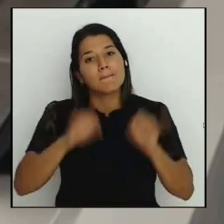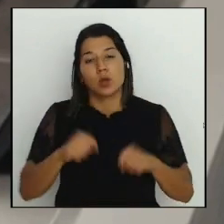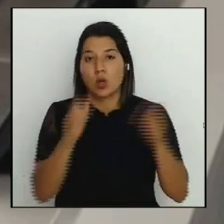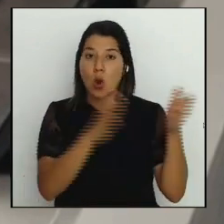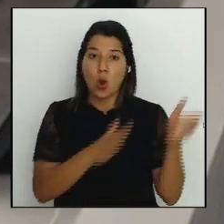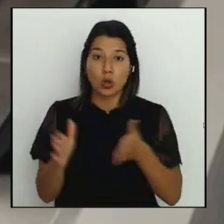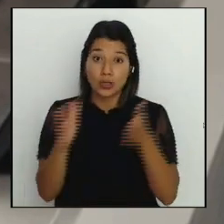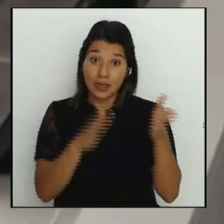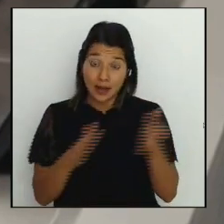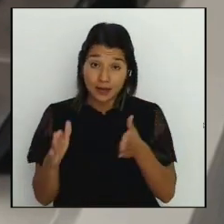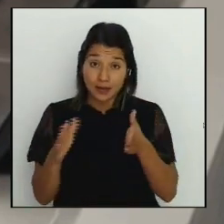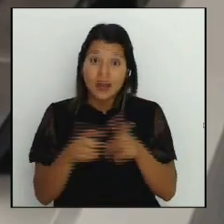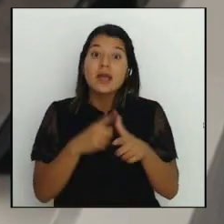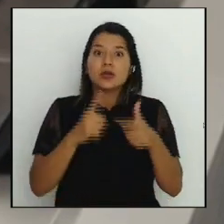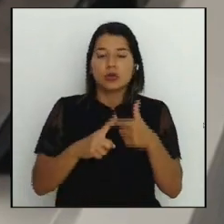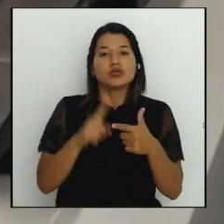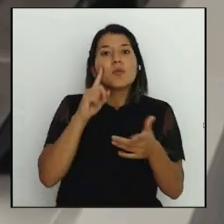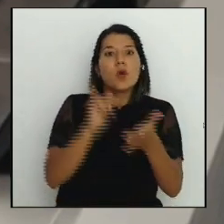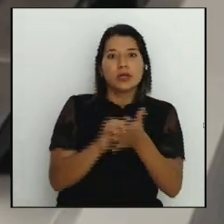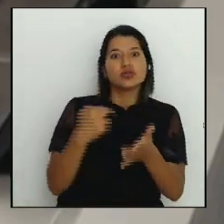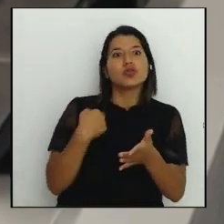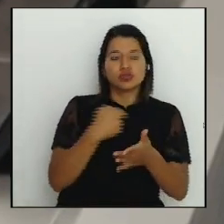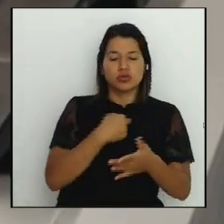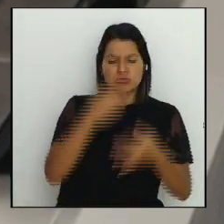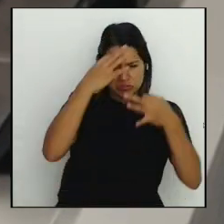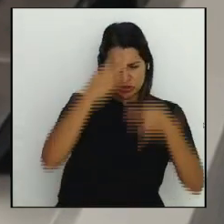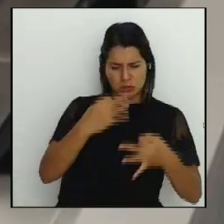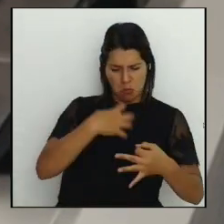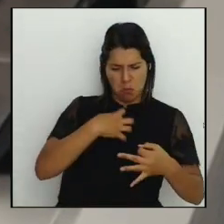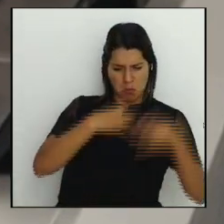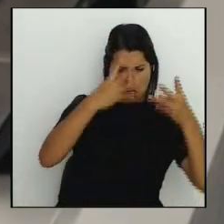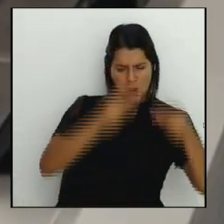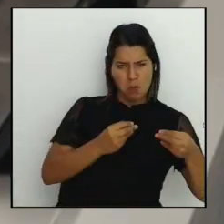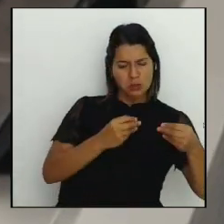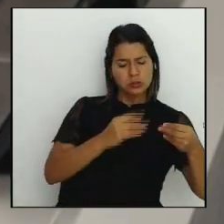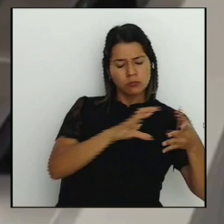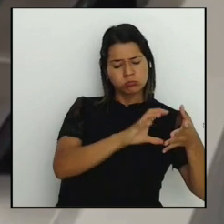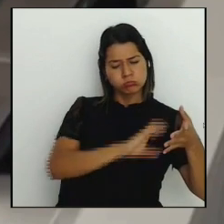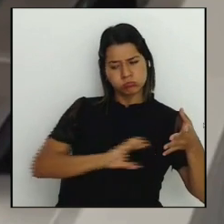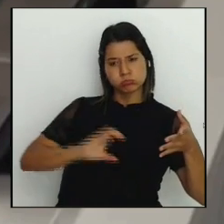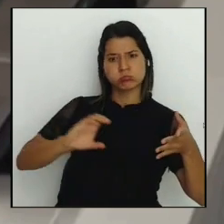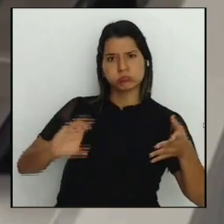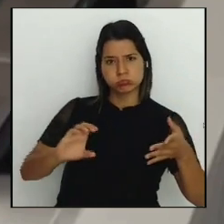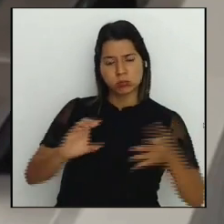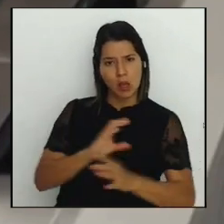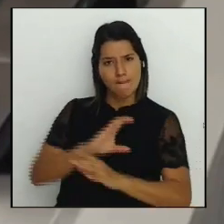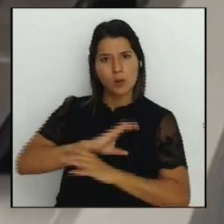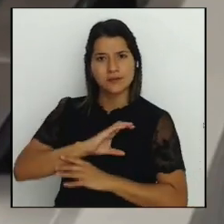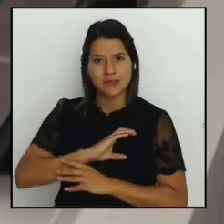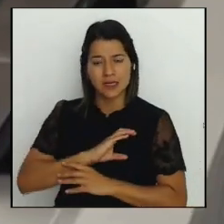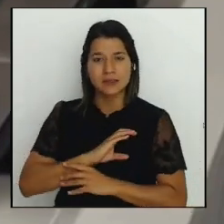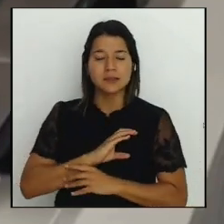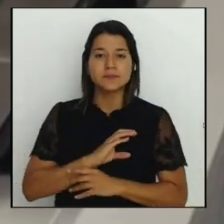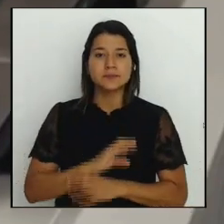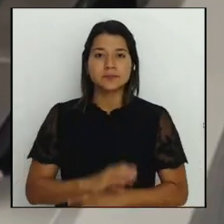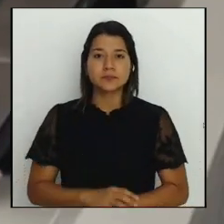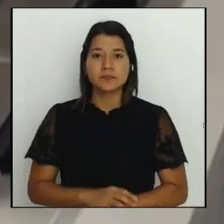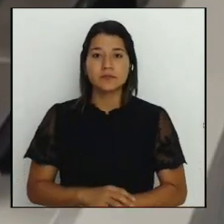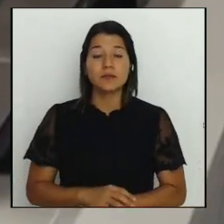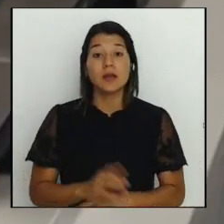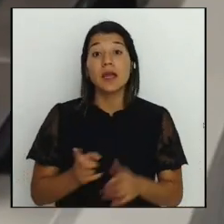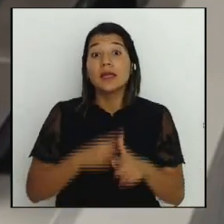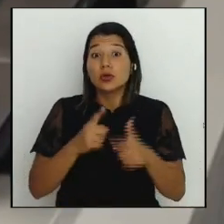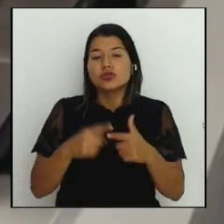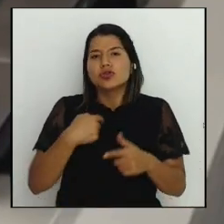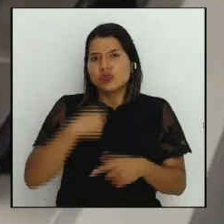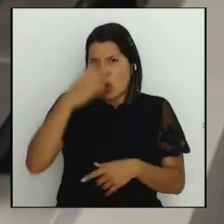es que estamos hablando, no para colocar, no estamos teniendo 4,500 policías. Entonces, creo que estamos